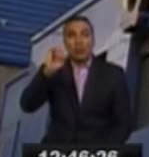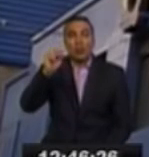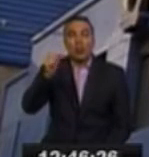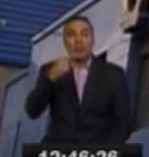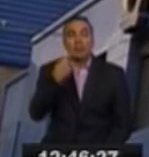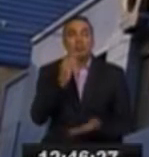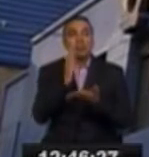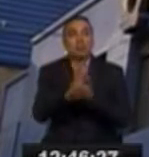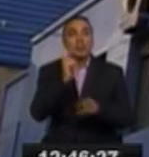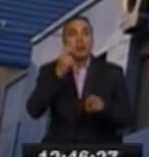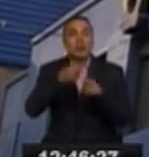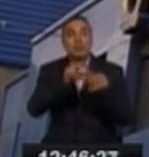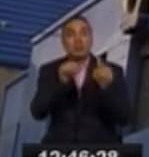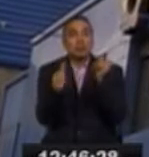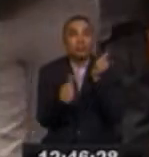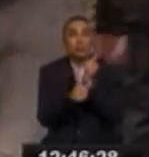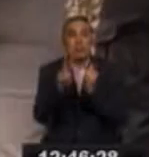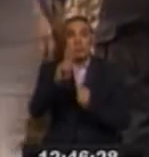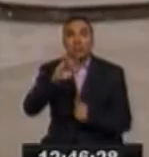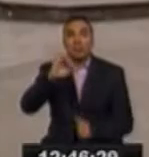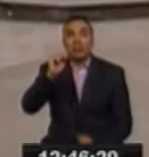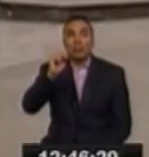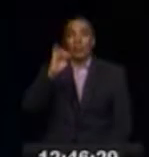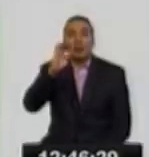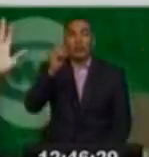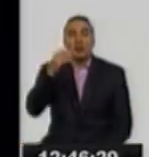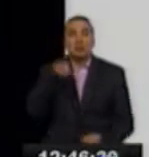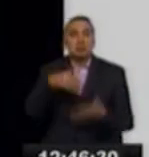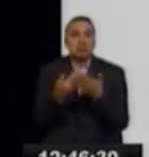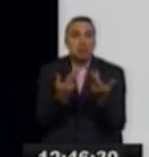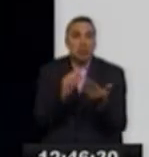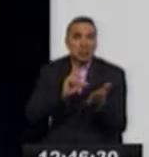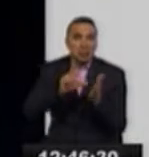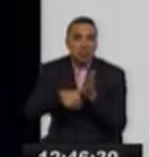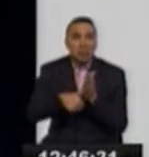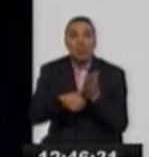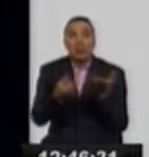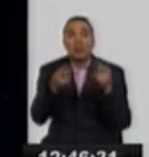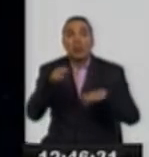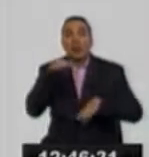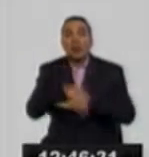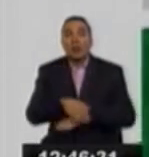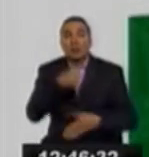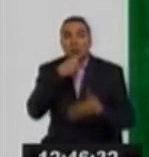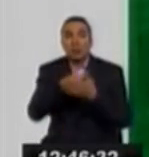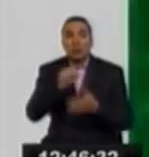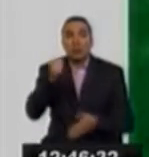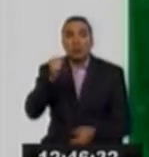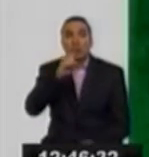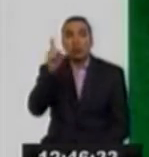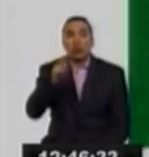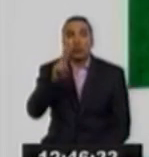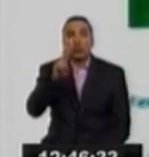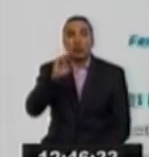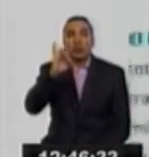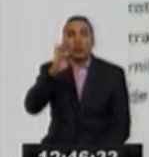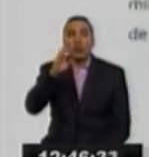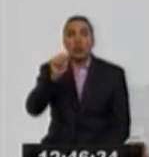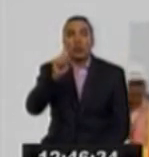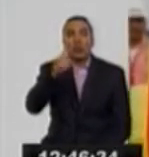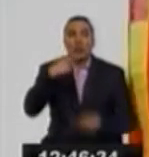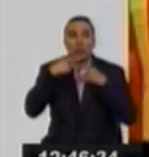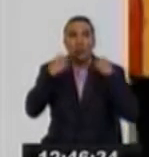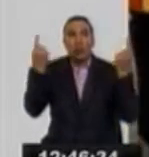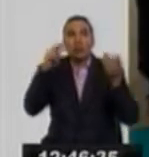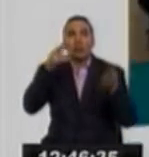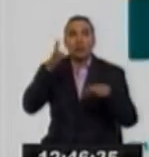la versión de la ex asesora de Vinicio Alvarado, María Enríquez, y en la tarde se prevé la del periodista Cristian Zurita, uno de los que publicó la trama de